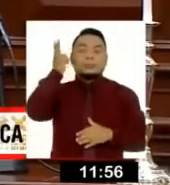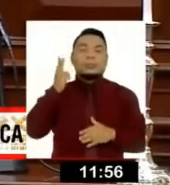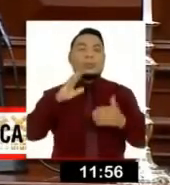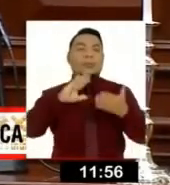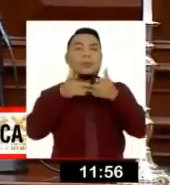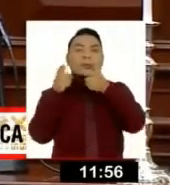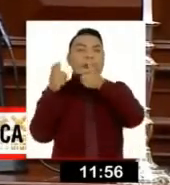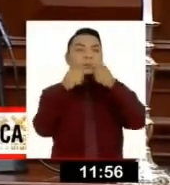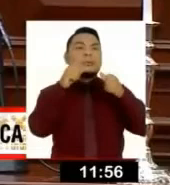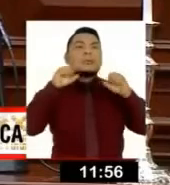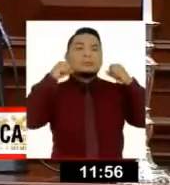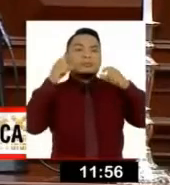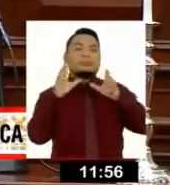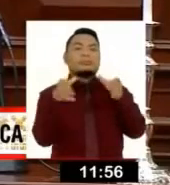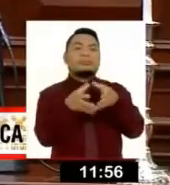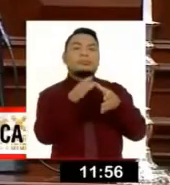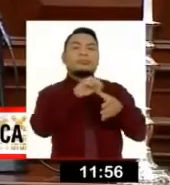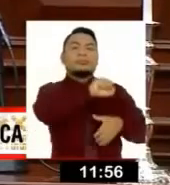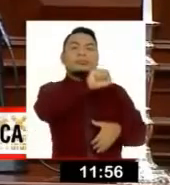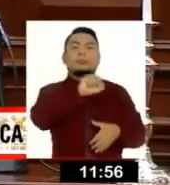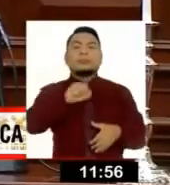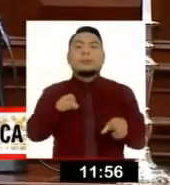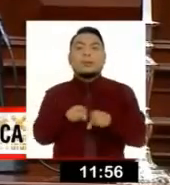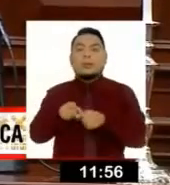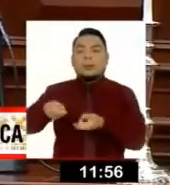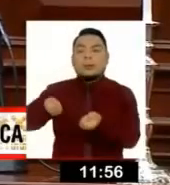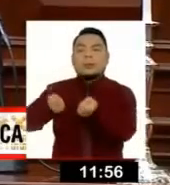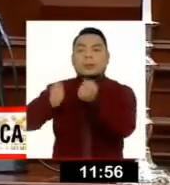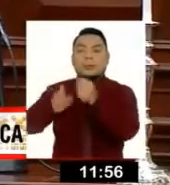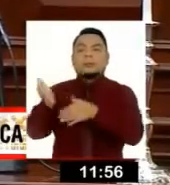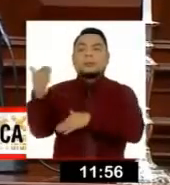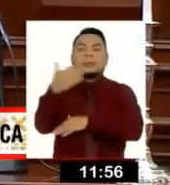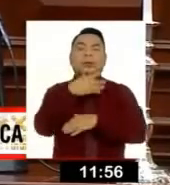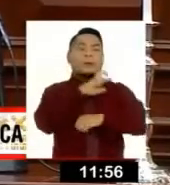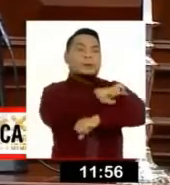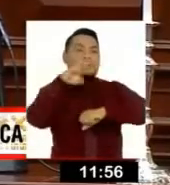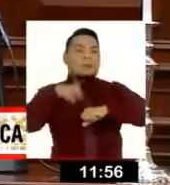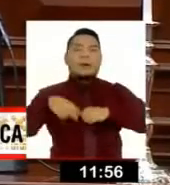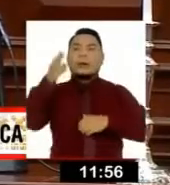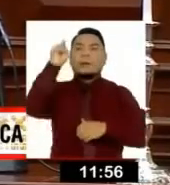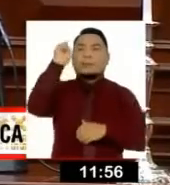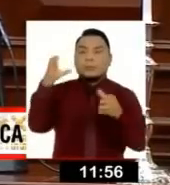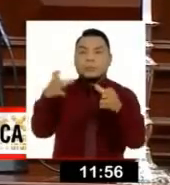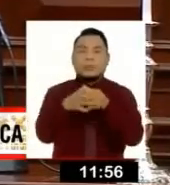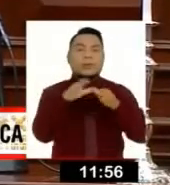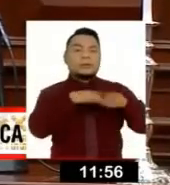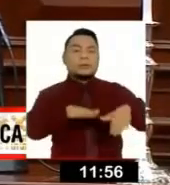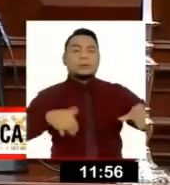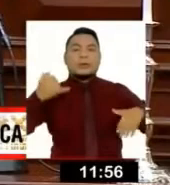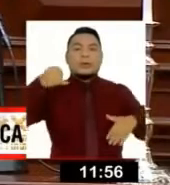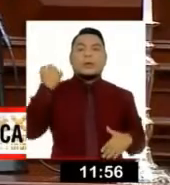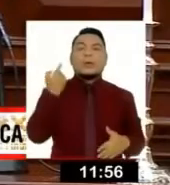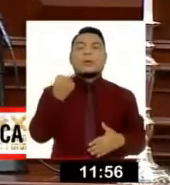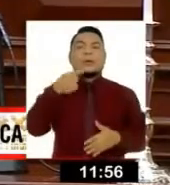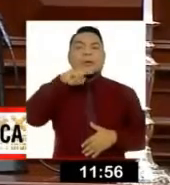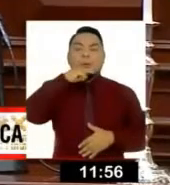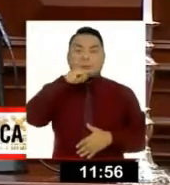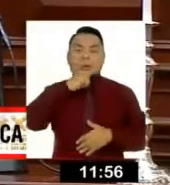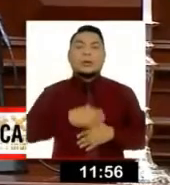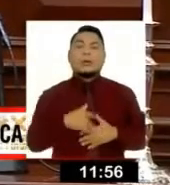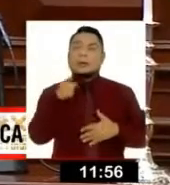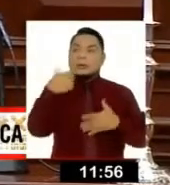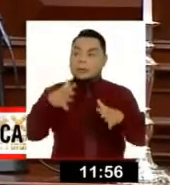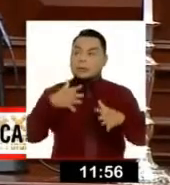ronderos, pescadores, docentes, profesionales, niños, jóvenes y mujeres,